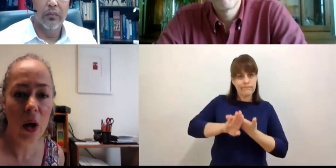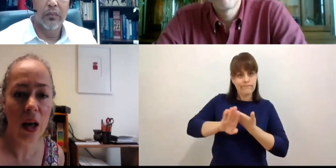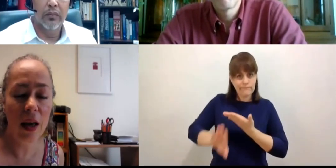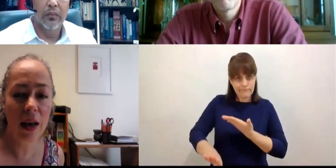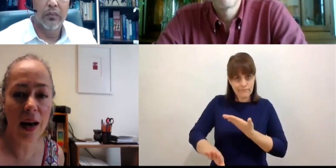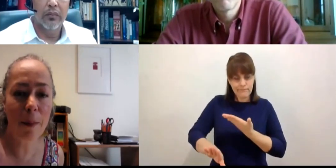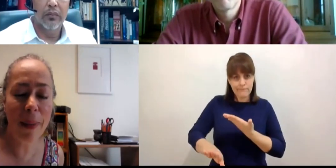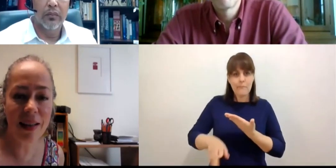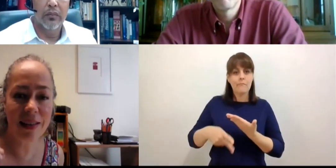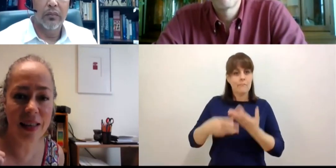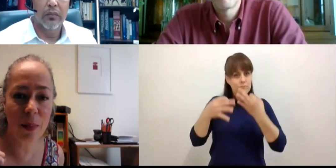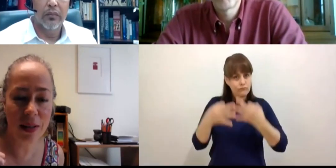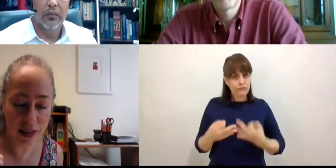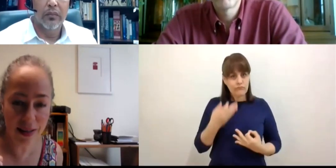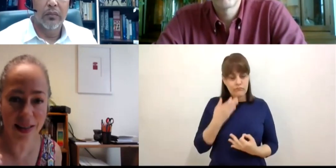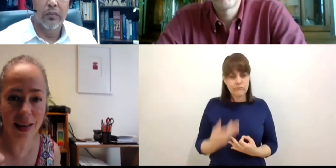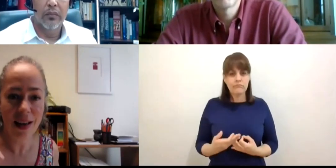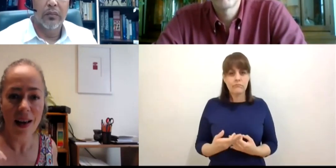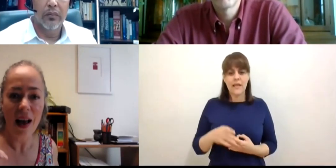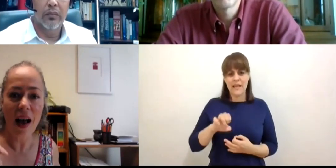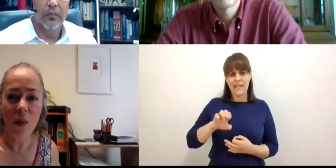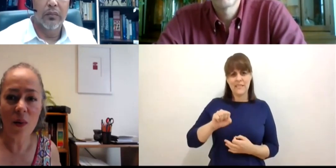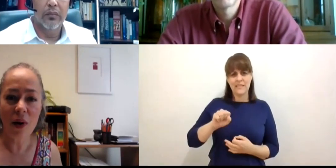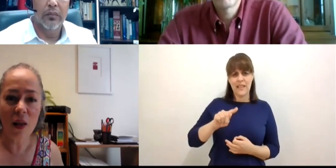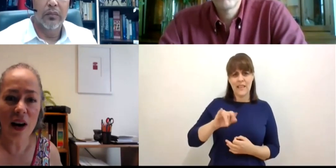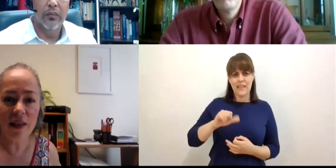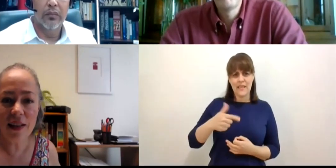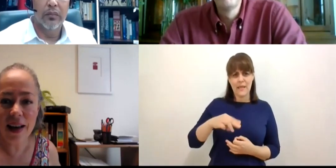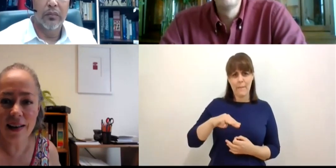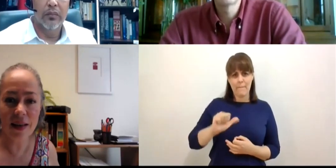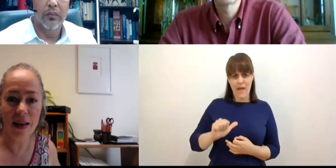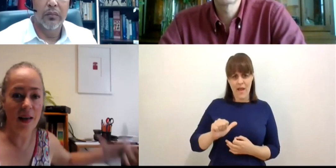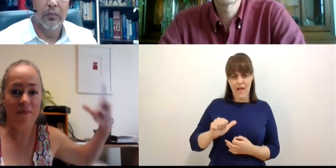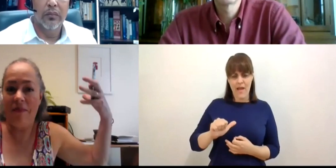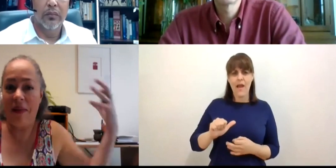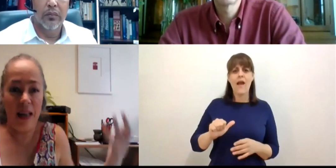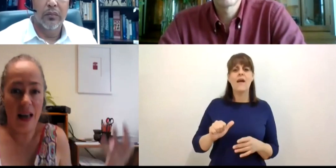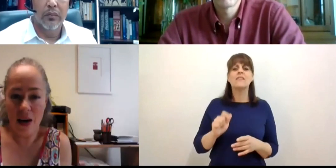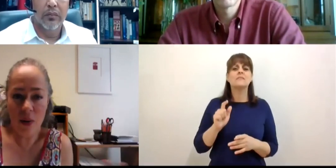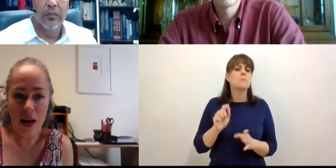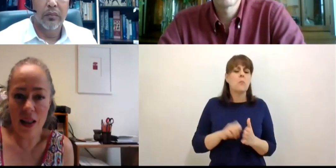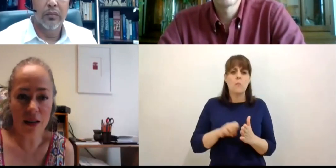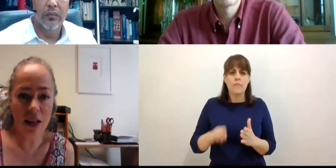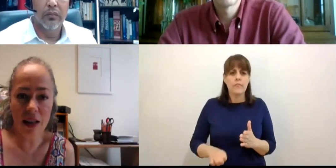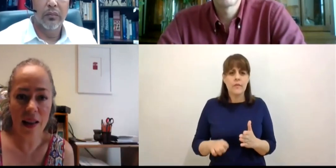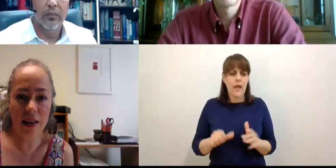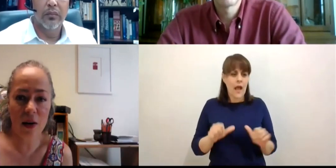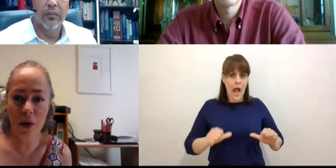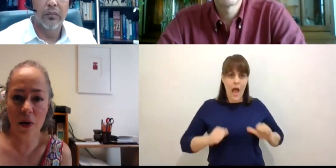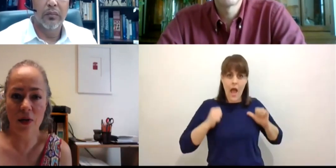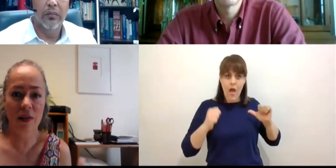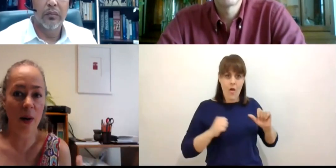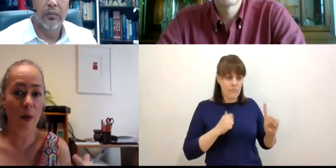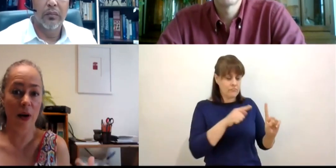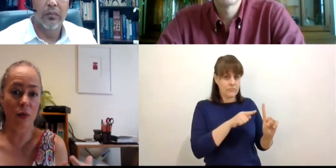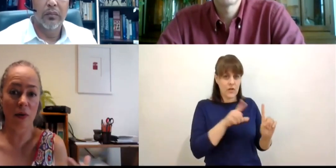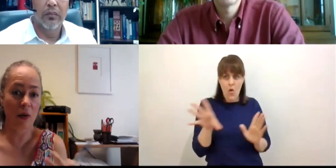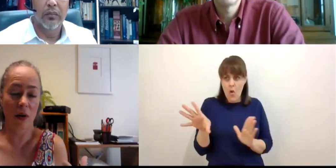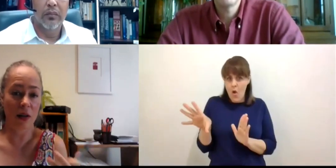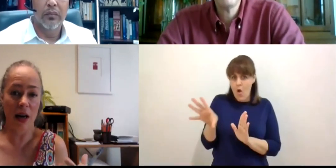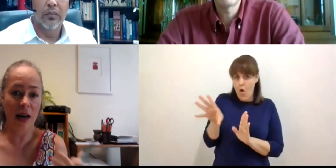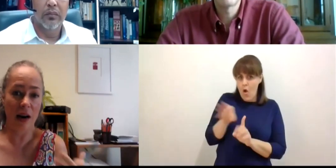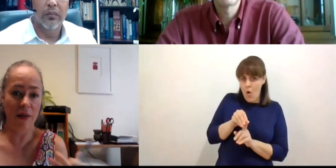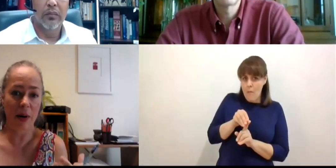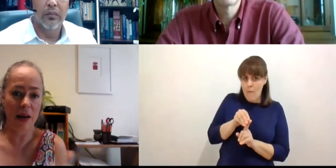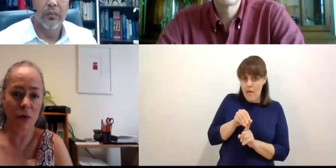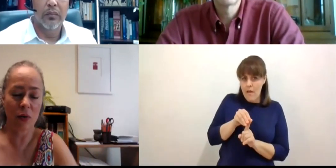comisionado, la parte de estigmas. Es decir, a un adolescente que agarró una identidad, así como dijo Saskia, porque eso es lo